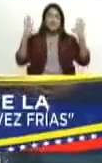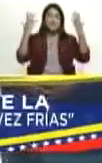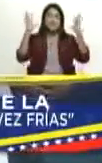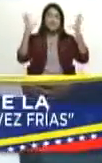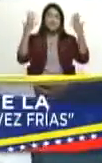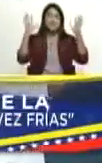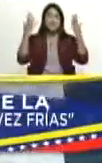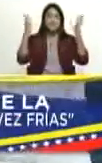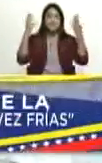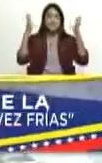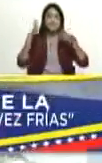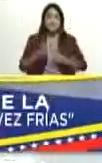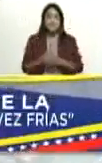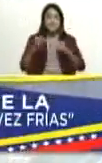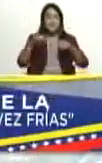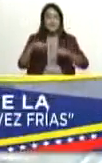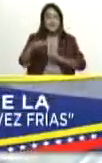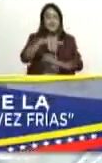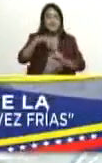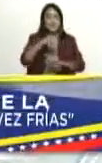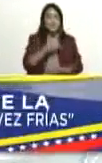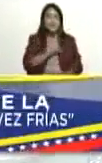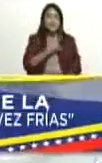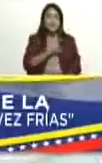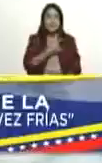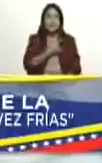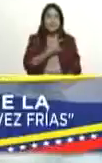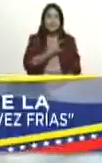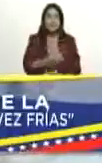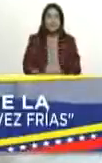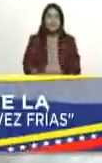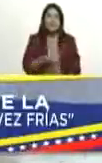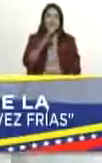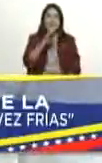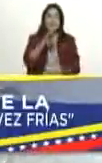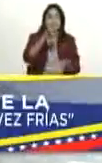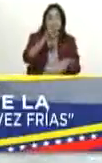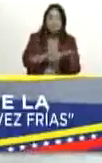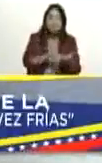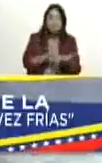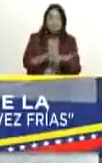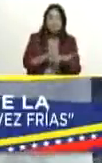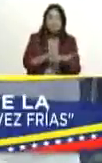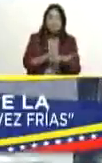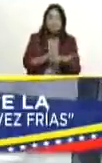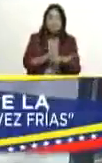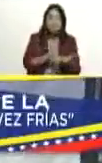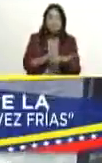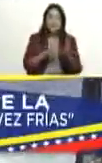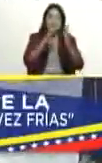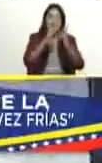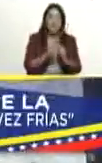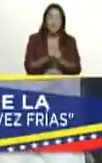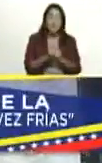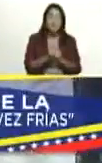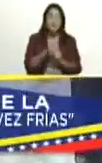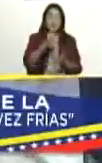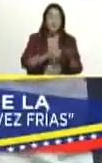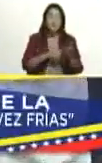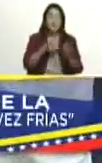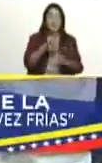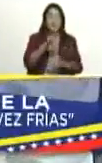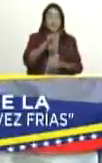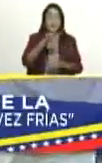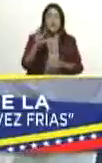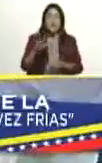profesionales de esta casa de estudio creada de acuerdo con un decreto del jefe de Estado número 1317, el 8 de octubre